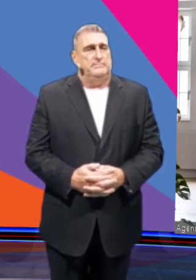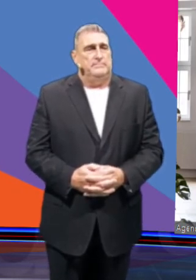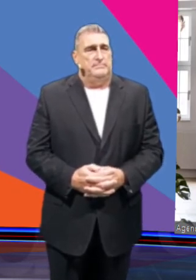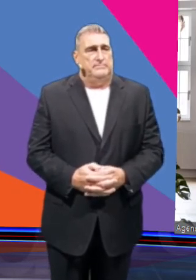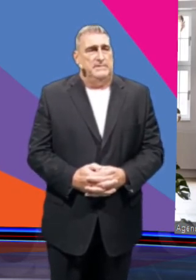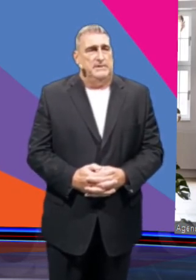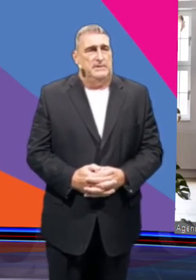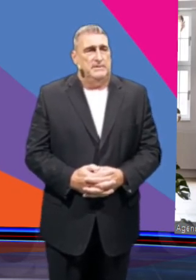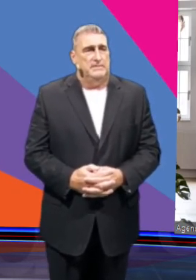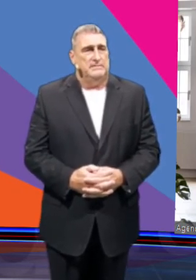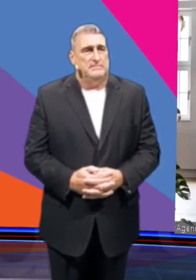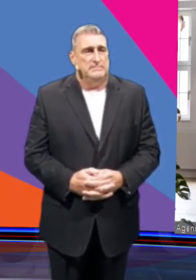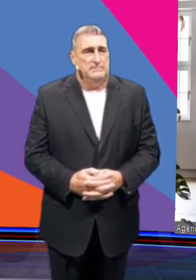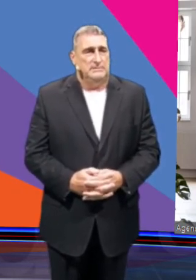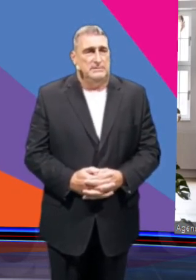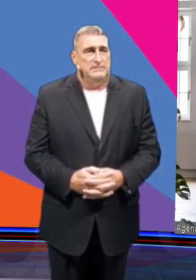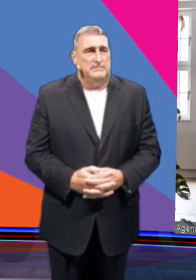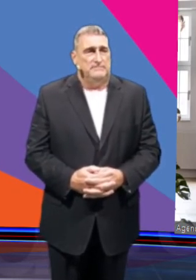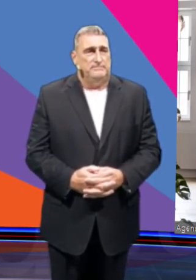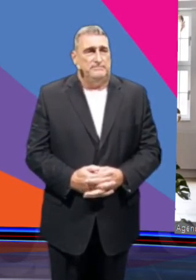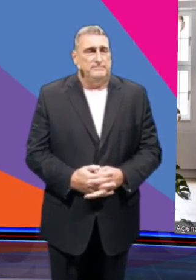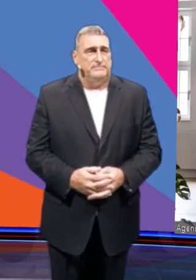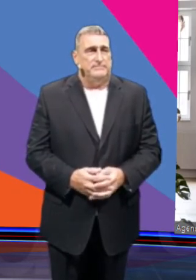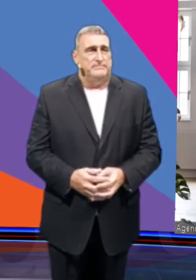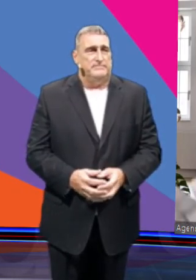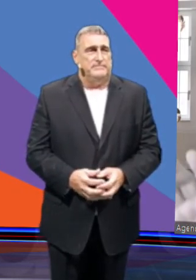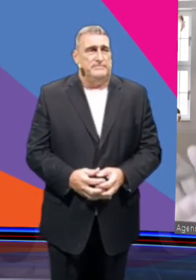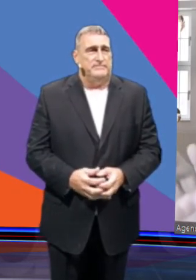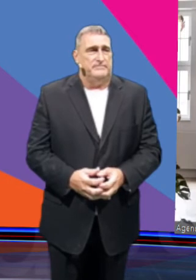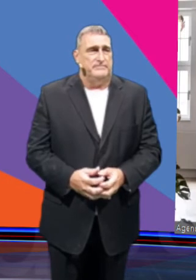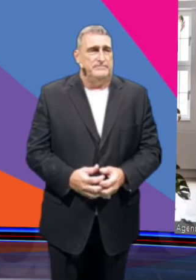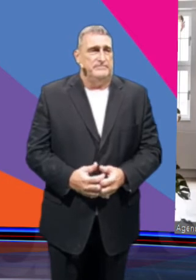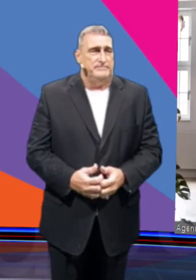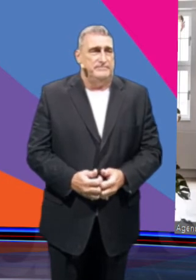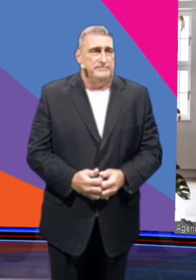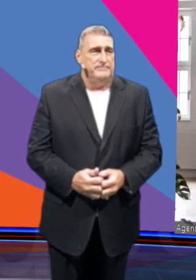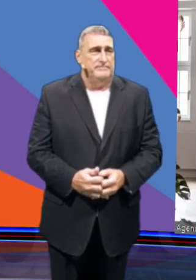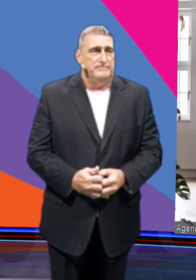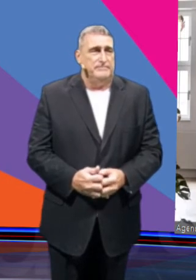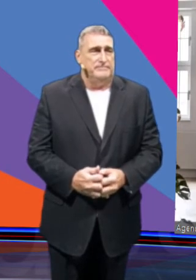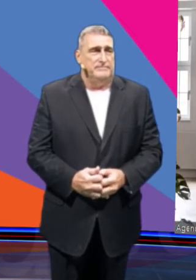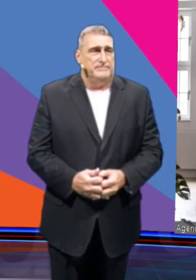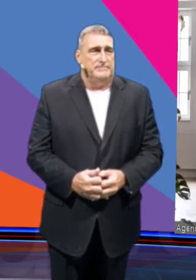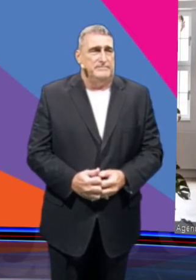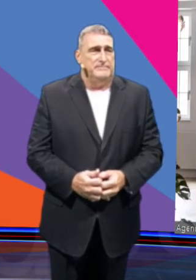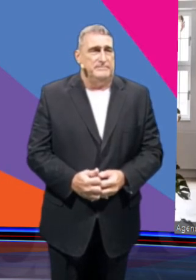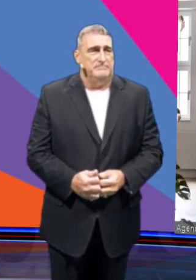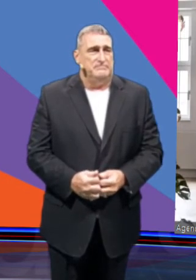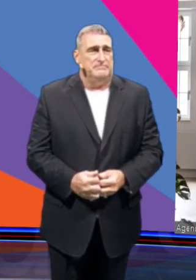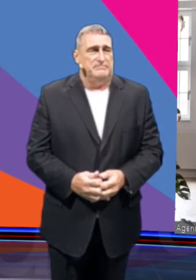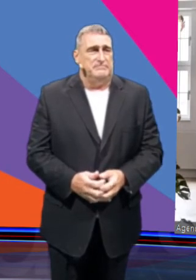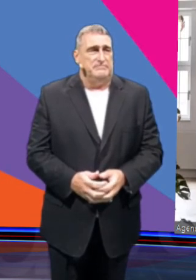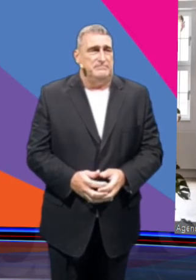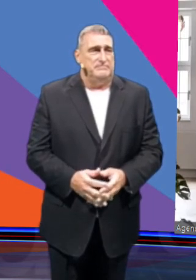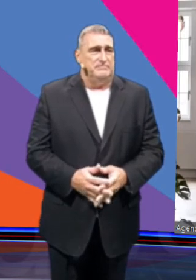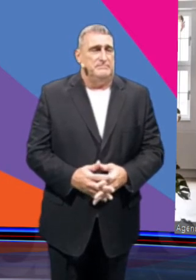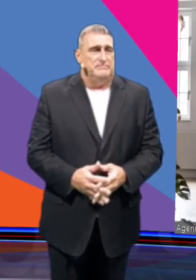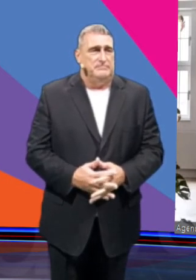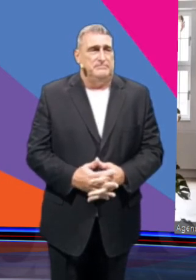por 30 días más, cuando se podría aprovechar para seguir vacunando al ritmo que se está vacunando. me